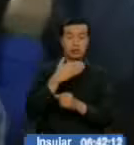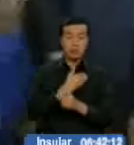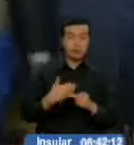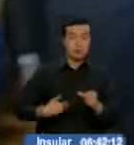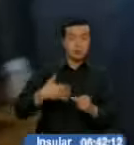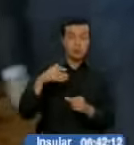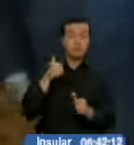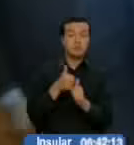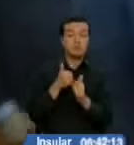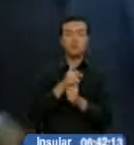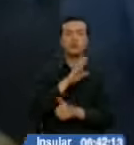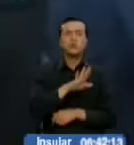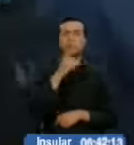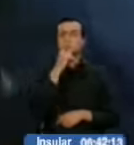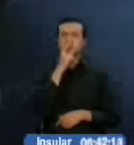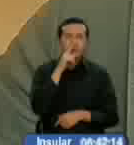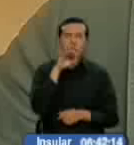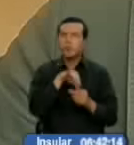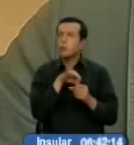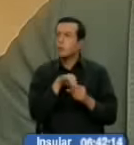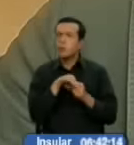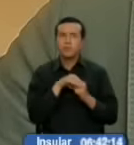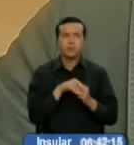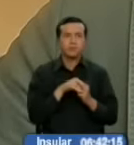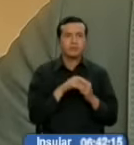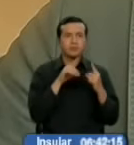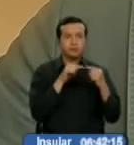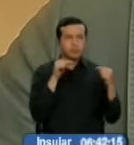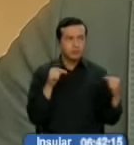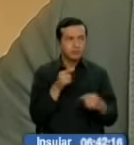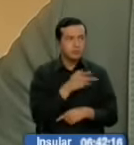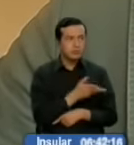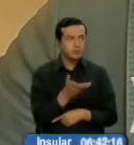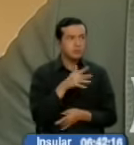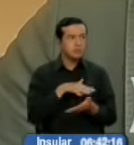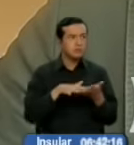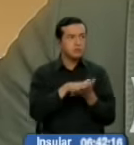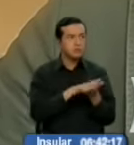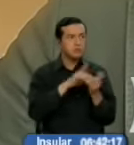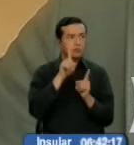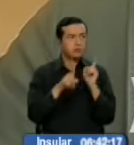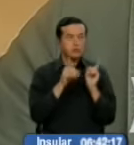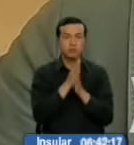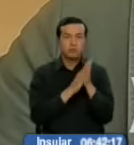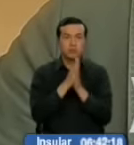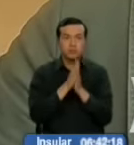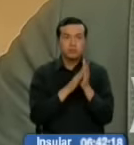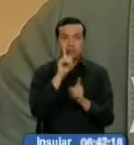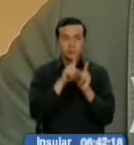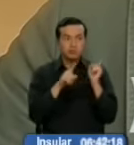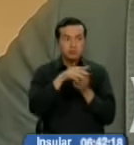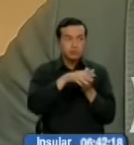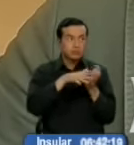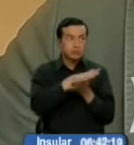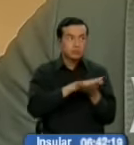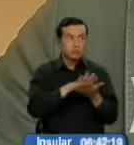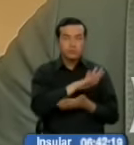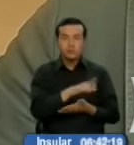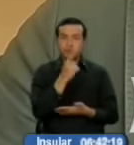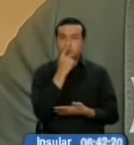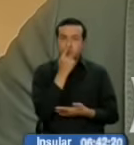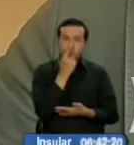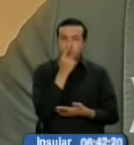presidenciales lo único que buscan es captar votos. La oposición es una mezcla de oportunismo con un deseo